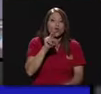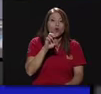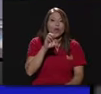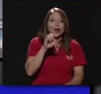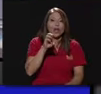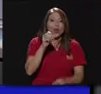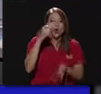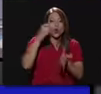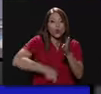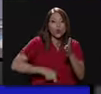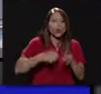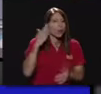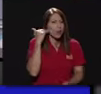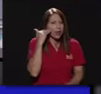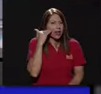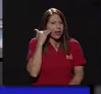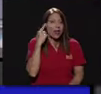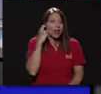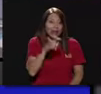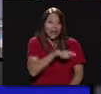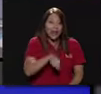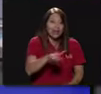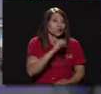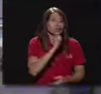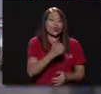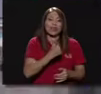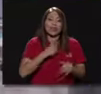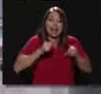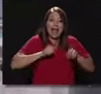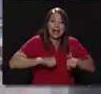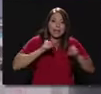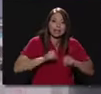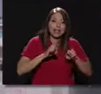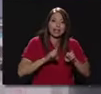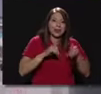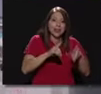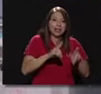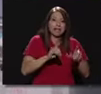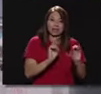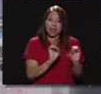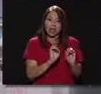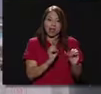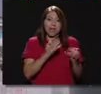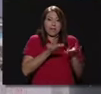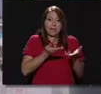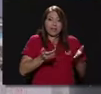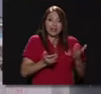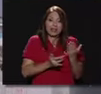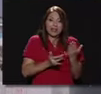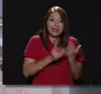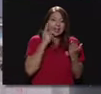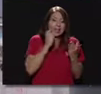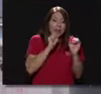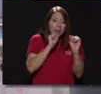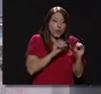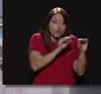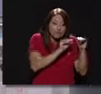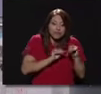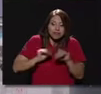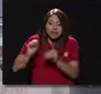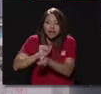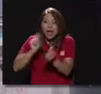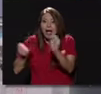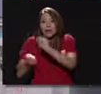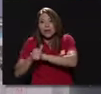Porque no tienen las capacidades educativas o las herramientas técnicas para poder movilizarse a otros